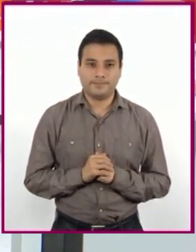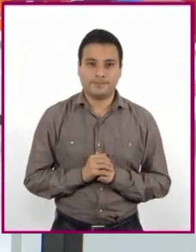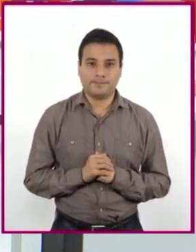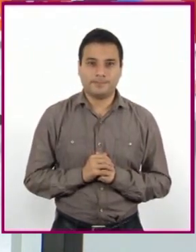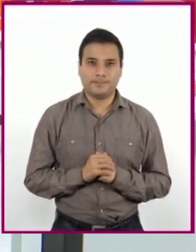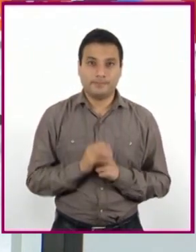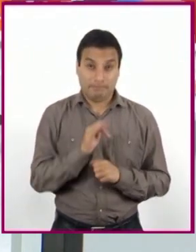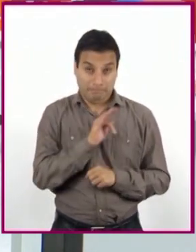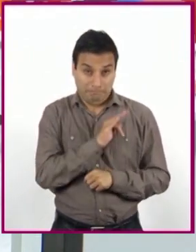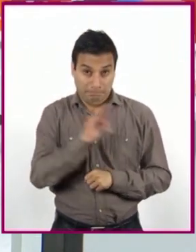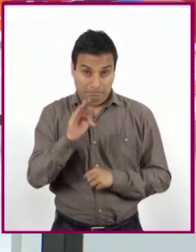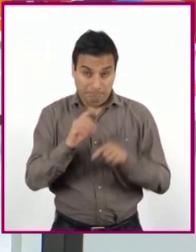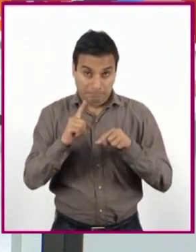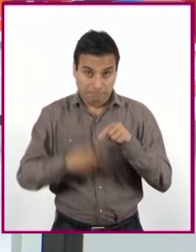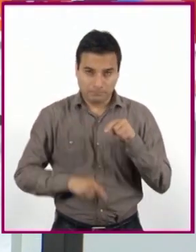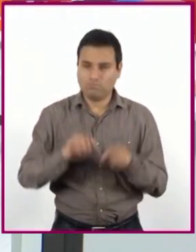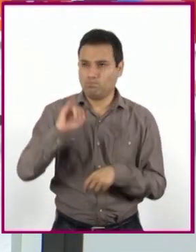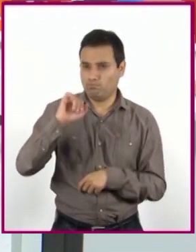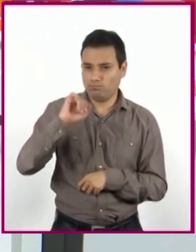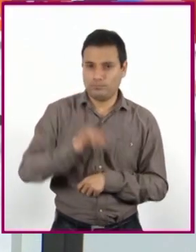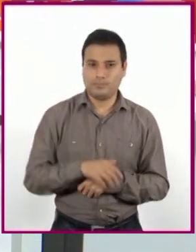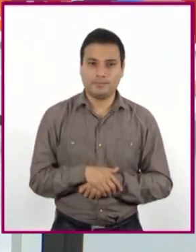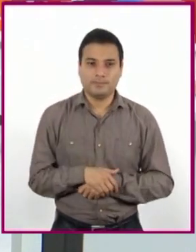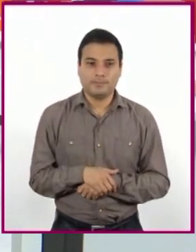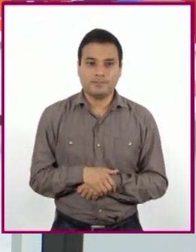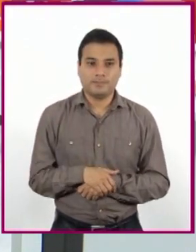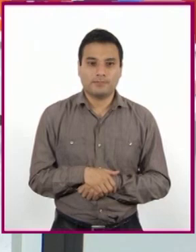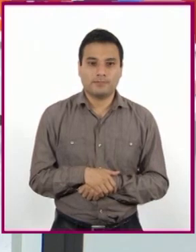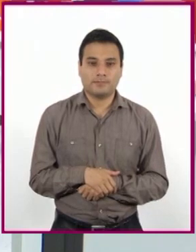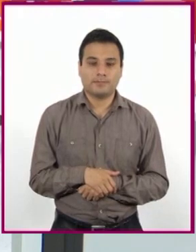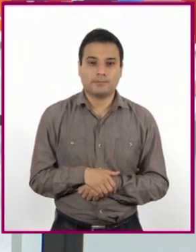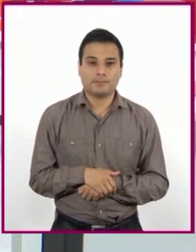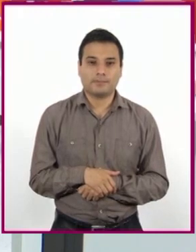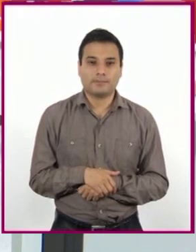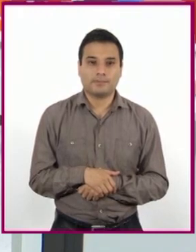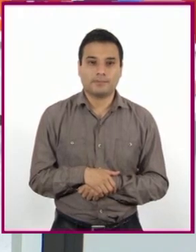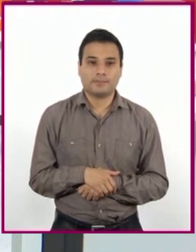¿Puedo retirar este ya, maestra? Sí, maestra, por favor. Gracias.